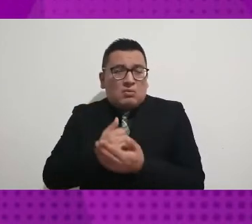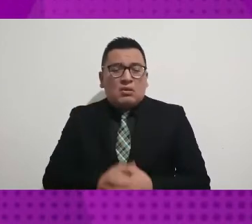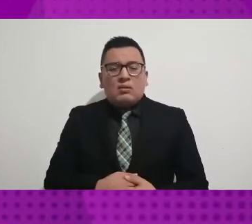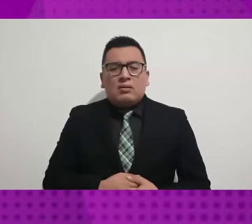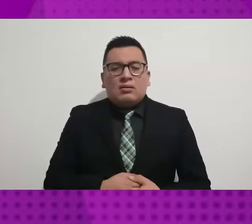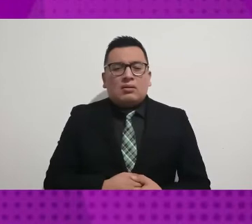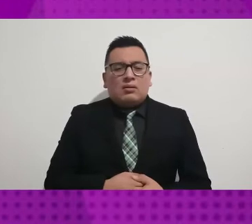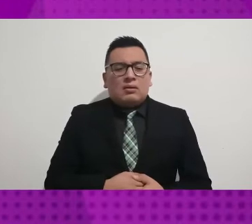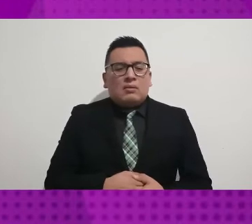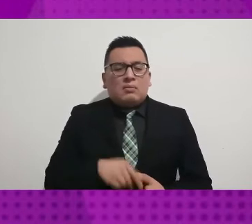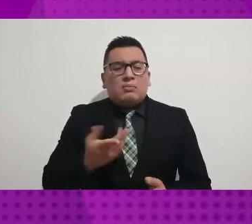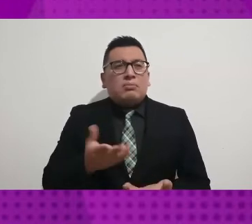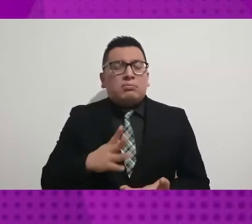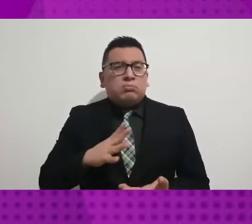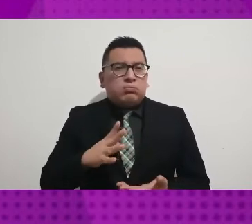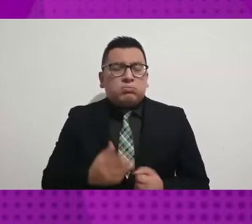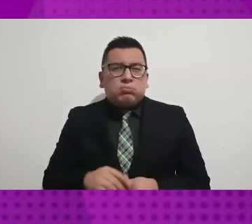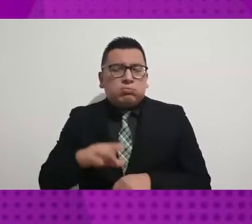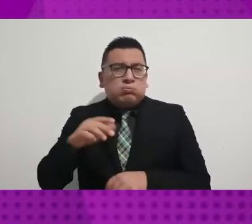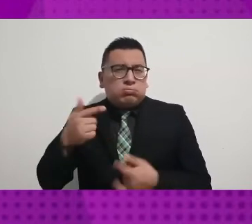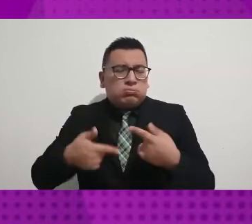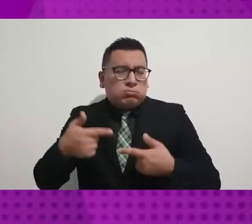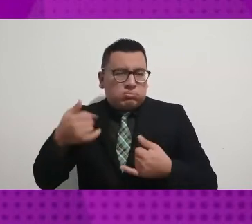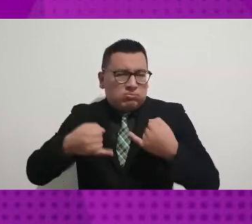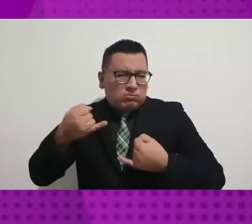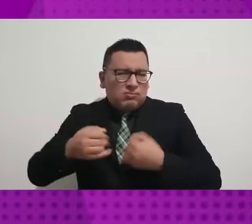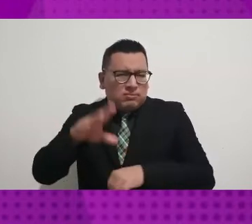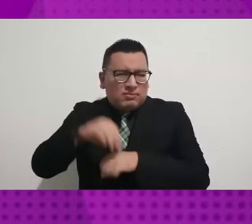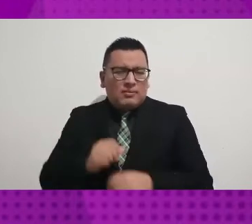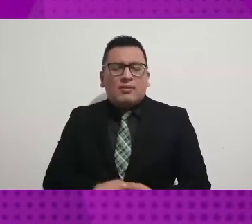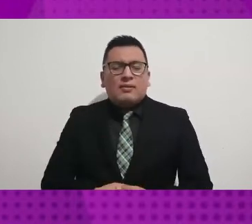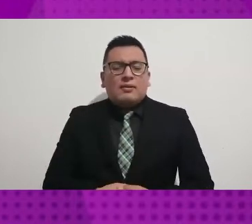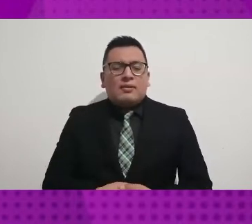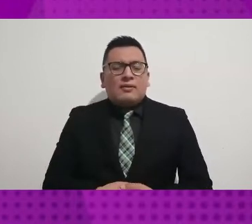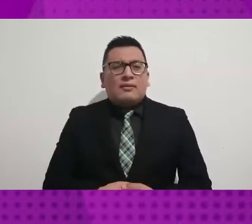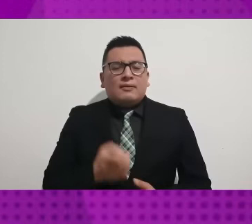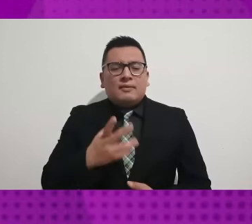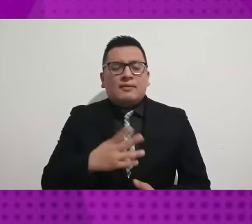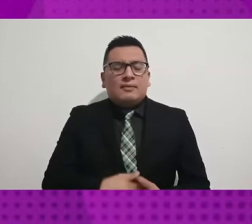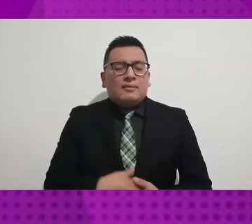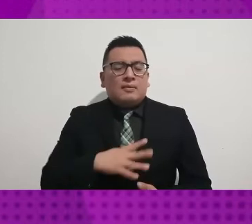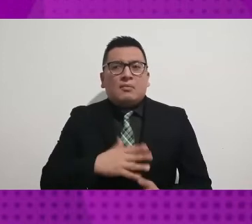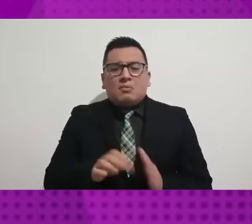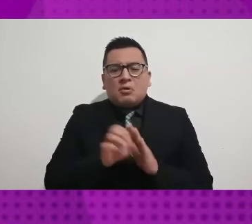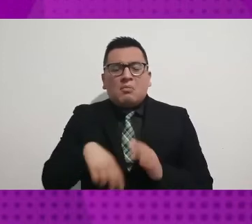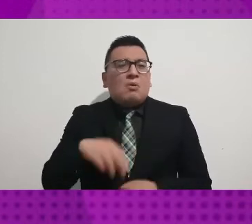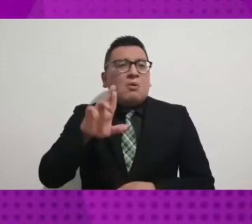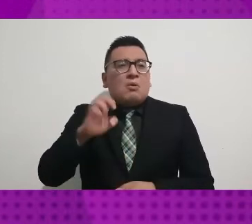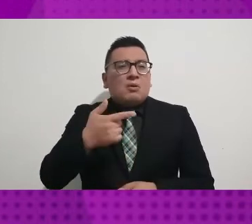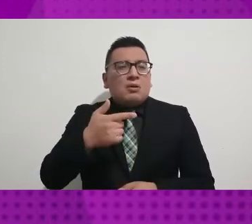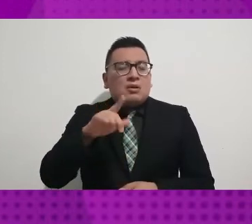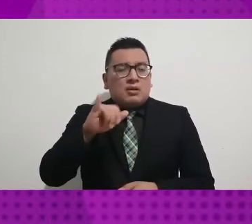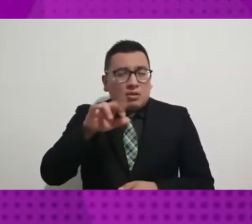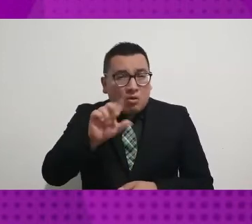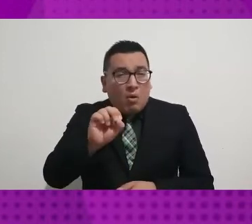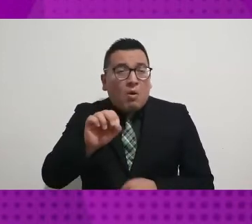algunos ayuntamientos, vía jurisprudencial se ha permitido, y una interpretación ha permitido que ocupen un cargo de regidor